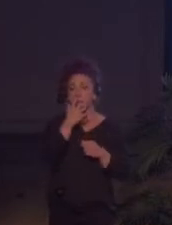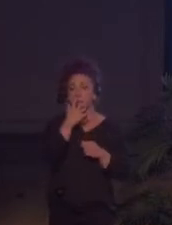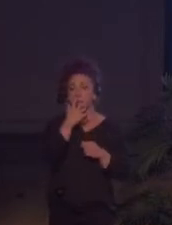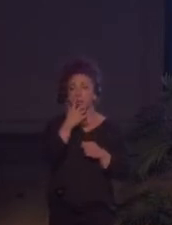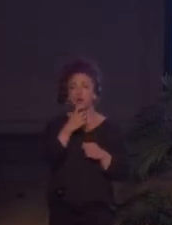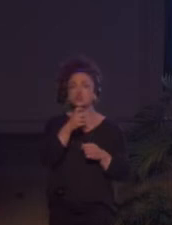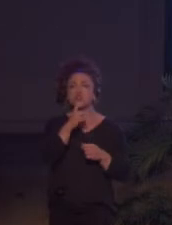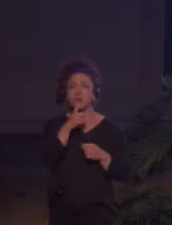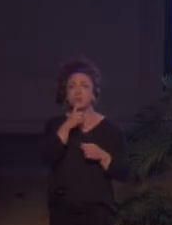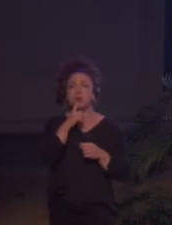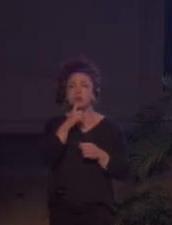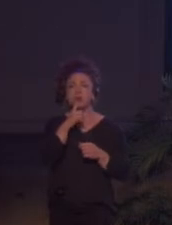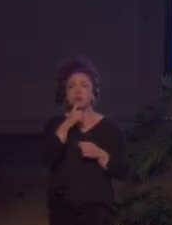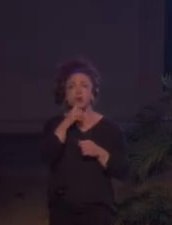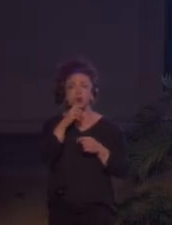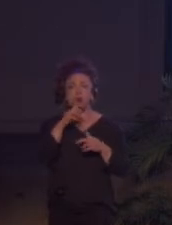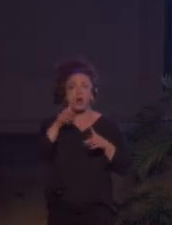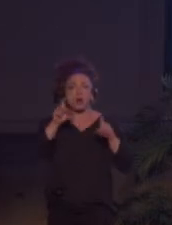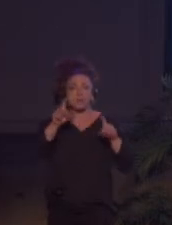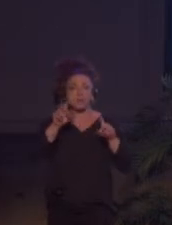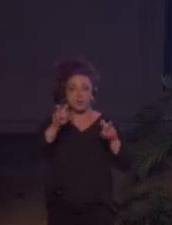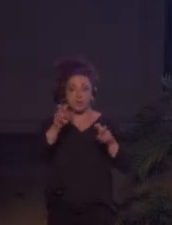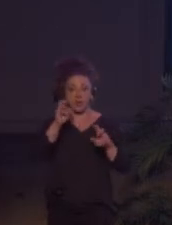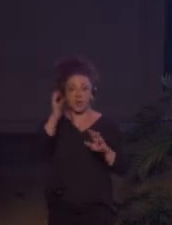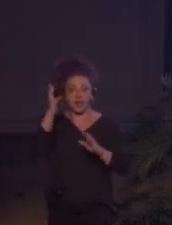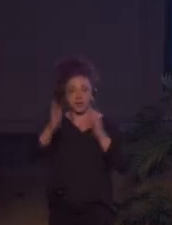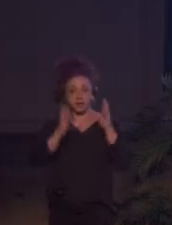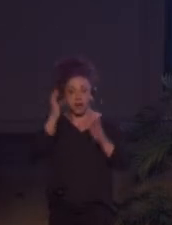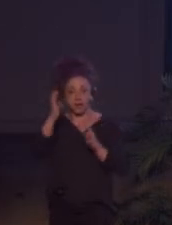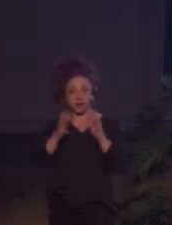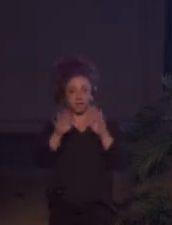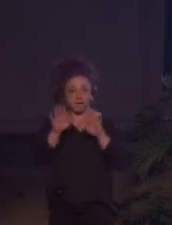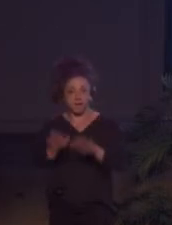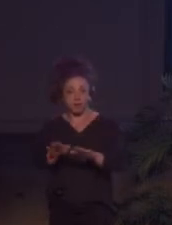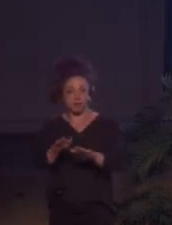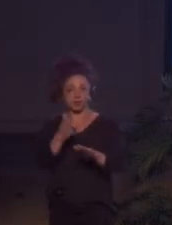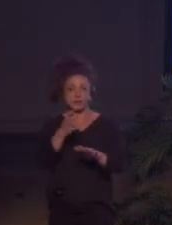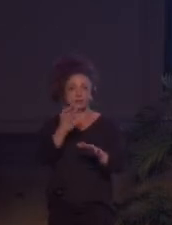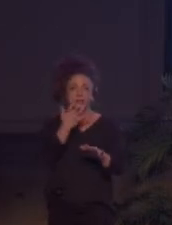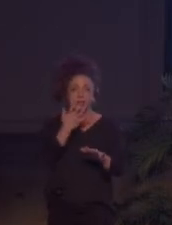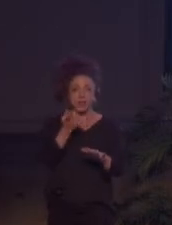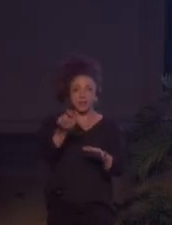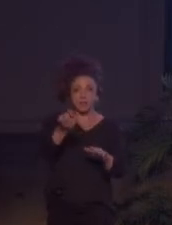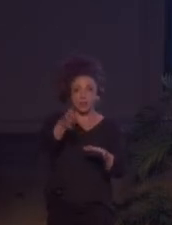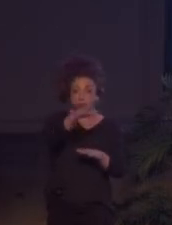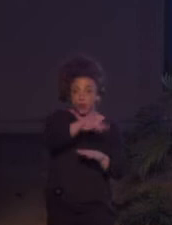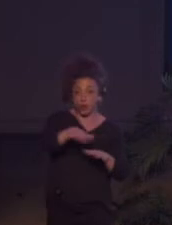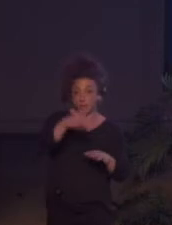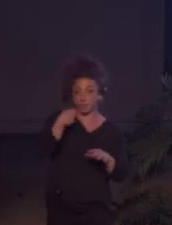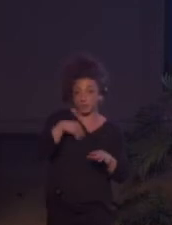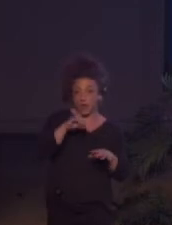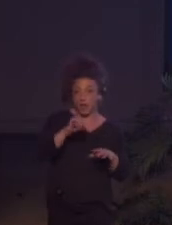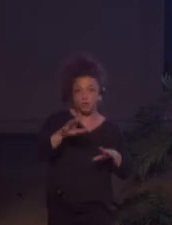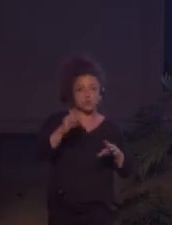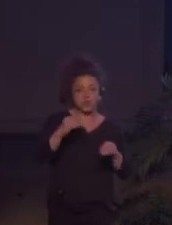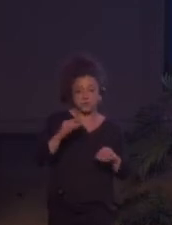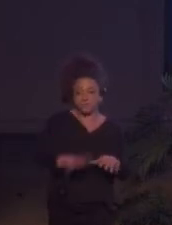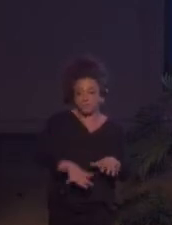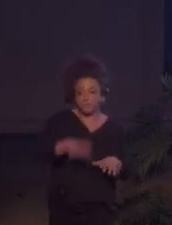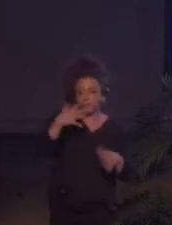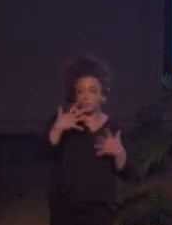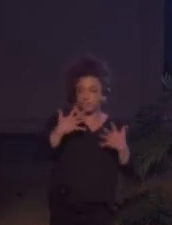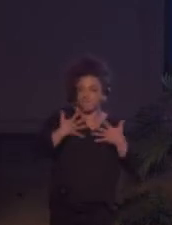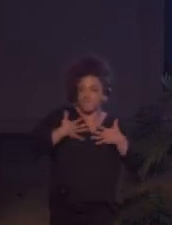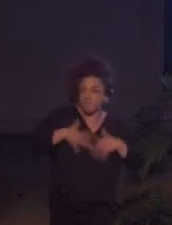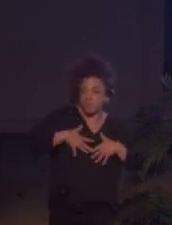la matanza o determinados tipos, bueno, sí, relaciones con los animales que vistas desde el antiespecismo son muy problemáticas,